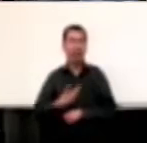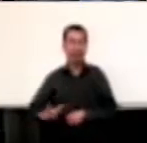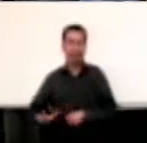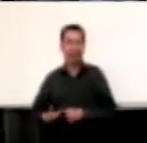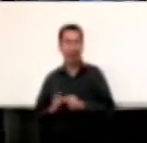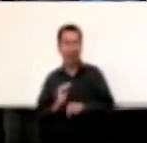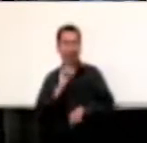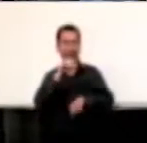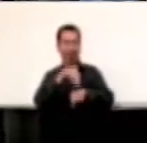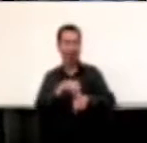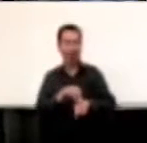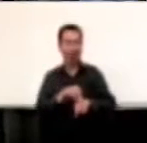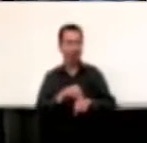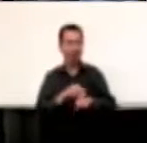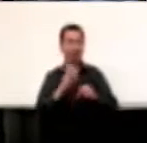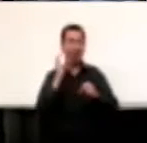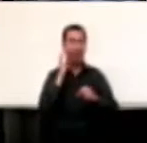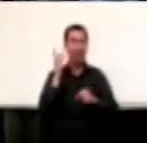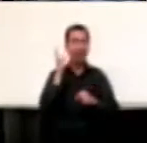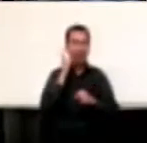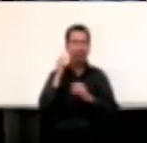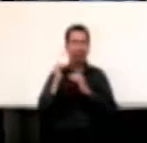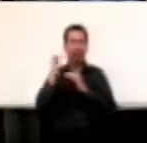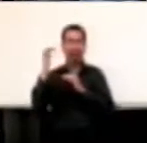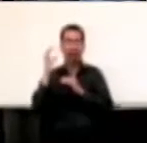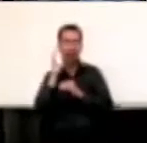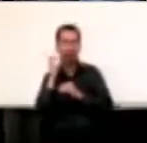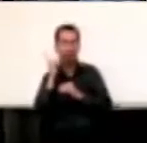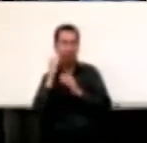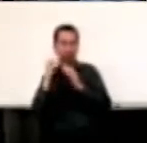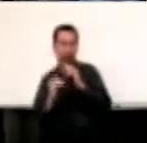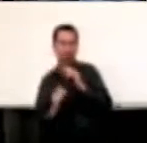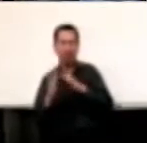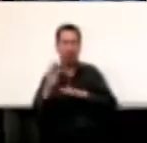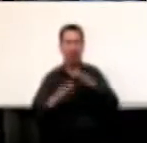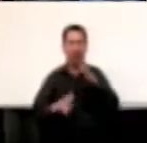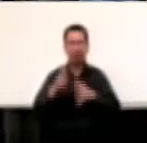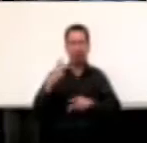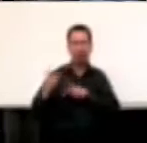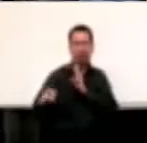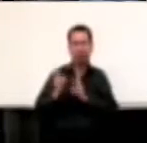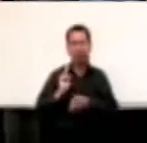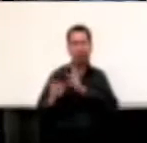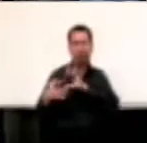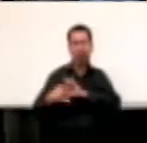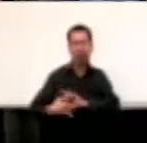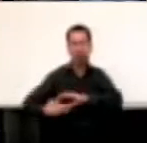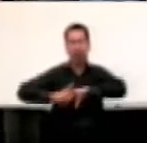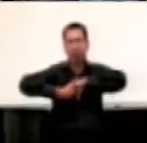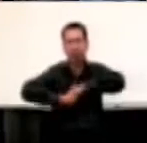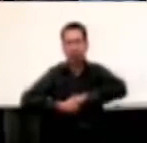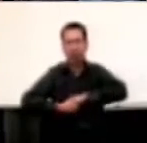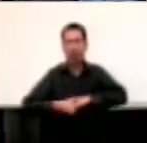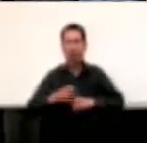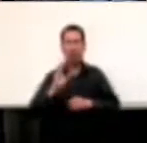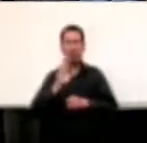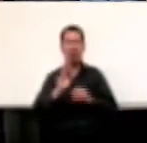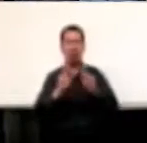sin una mayoría en la Cámara Baja y en la Cámara Alta, y eso tiene negociaciones que a veces no se dan y estamos en ese impasse